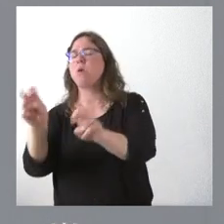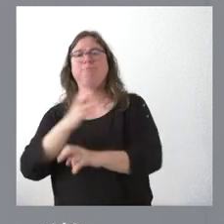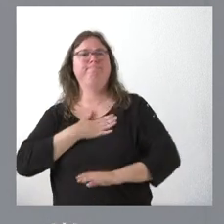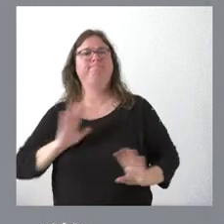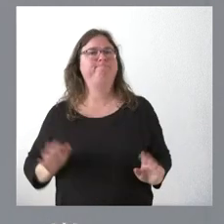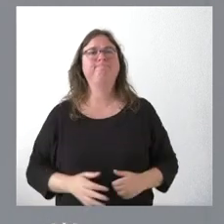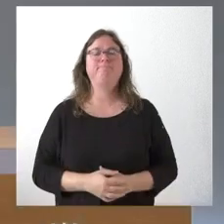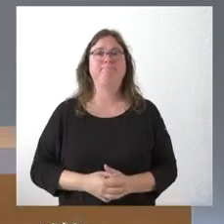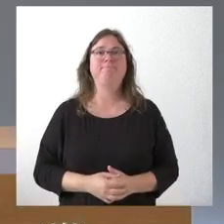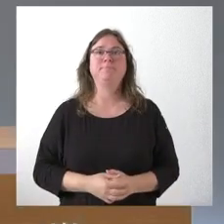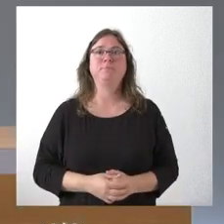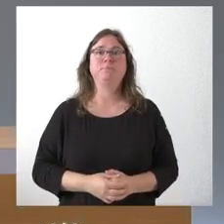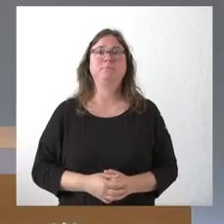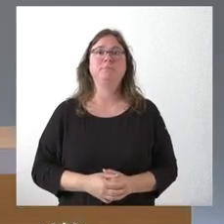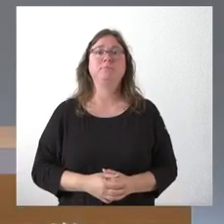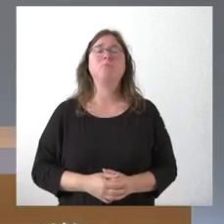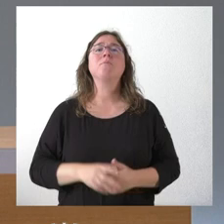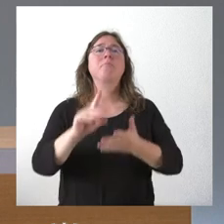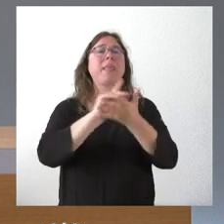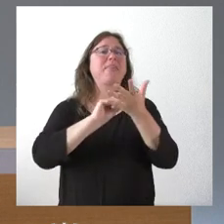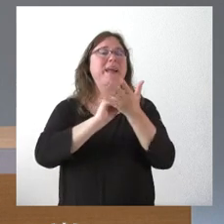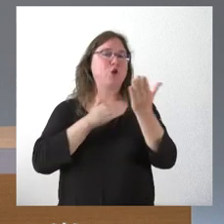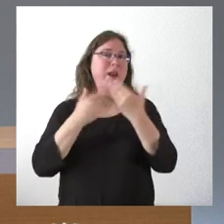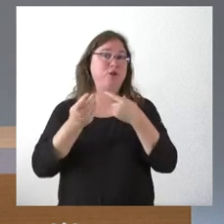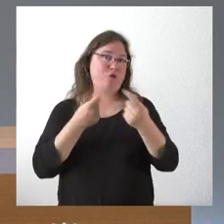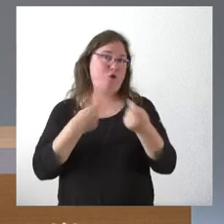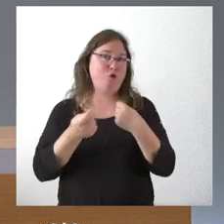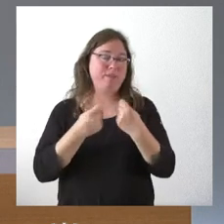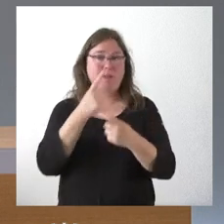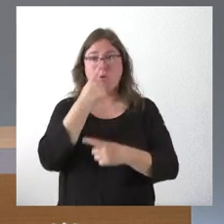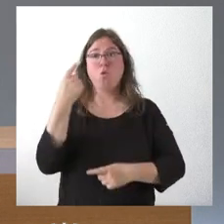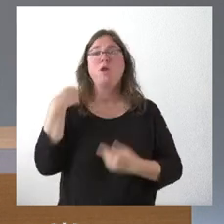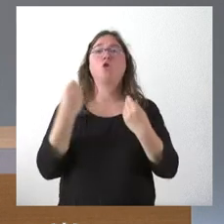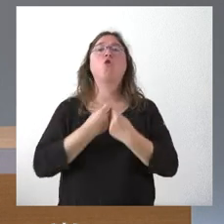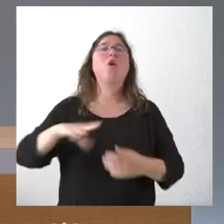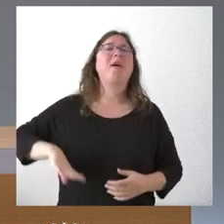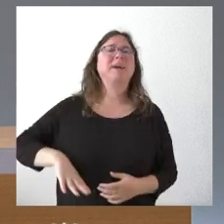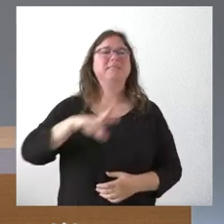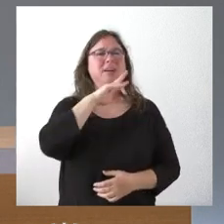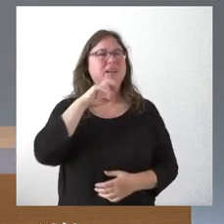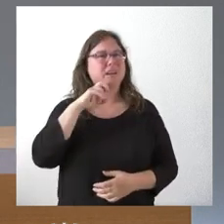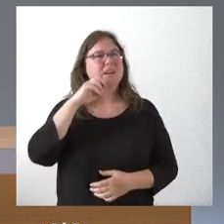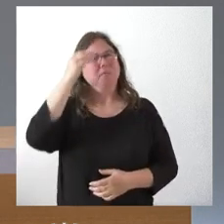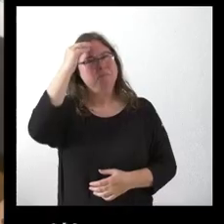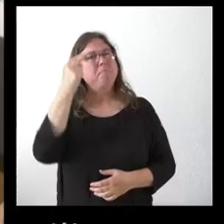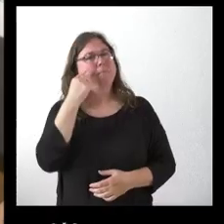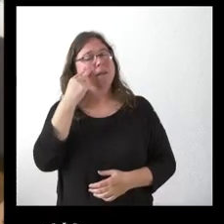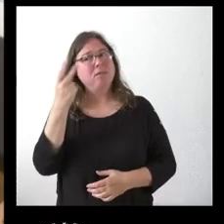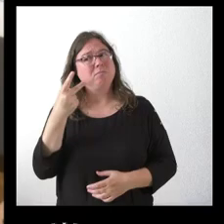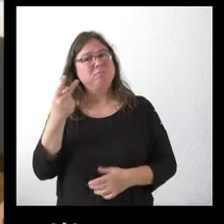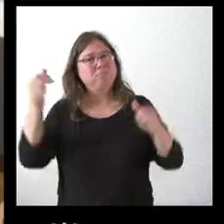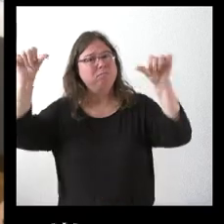existían. Si nos ha dado los datos de las relaciones comerciales en el último año con Argentina e Israel, ¿teme que estas relaciones comerciales